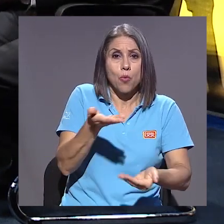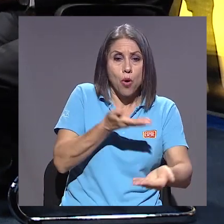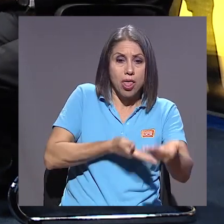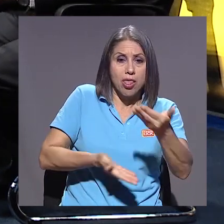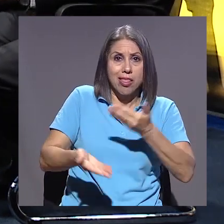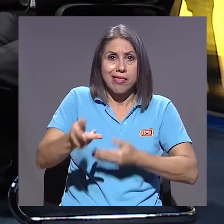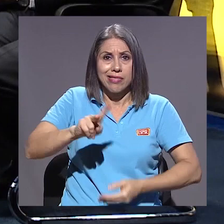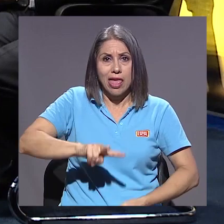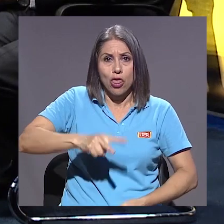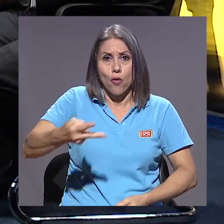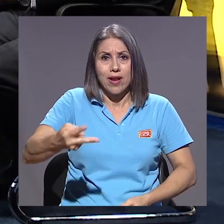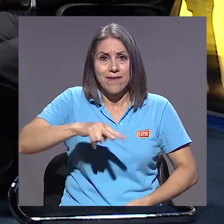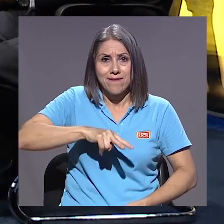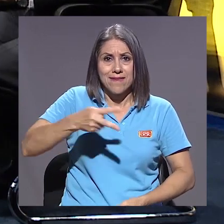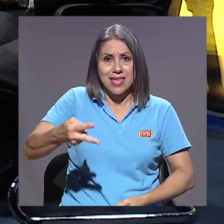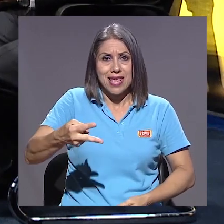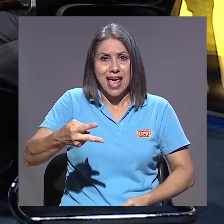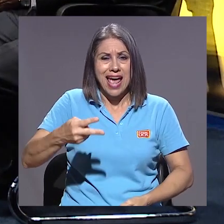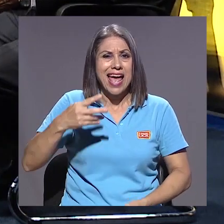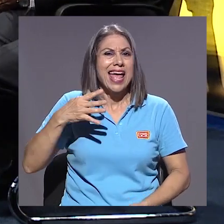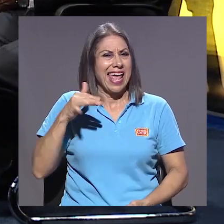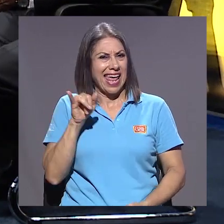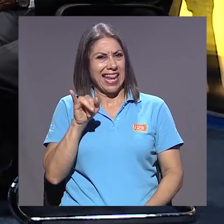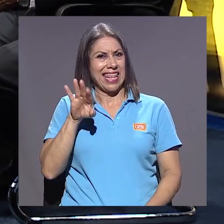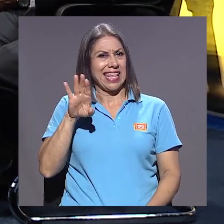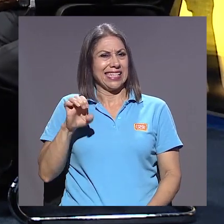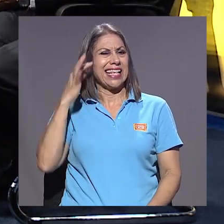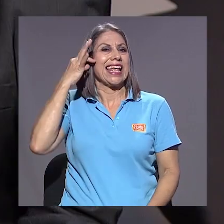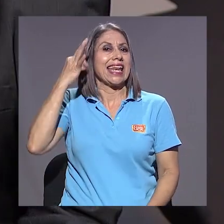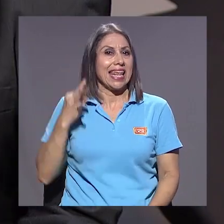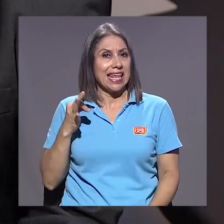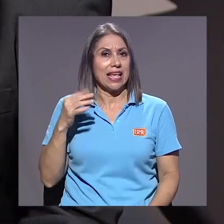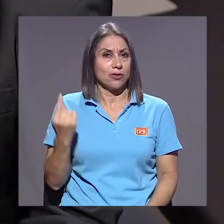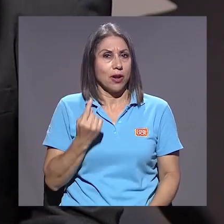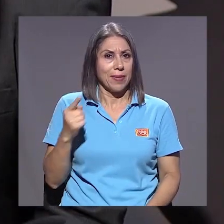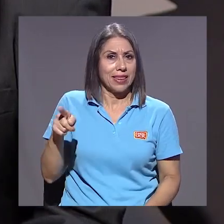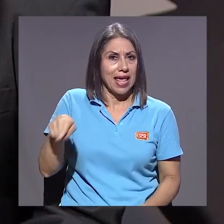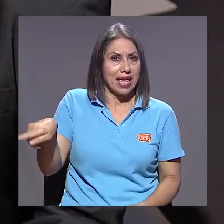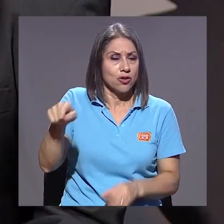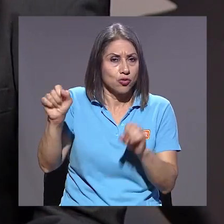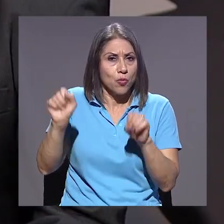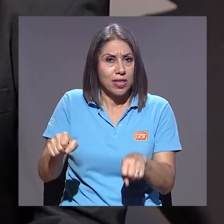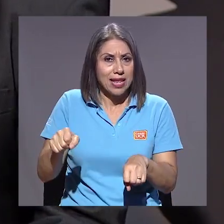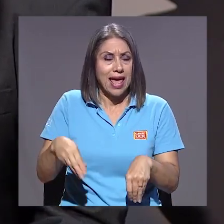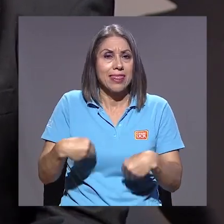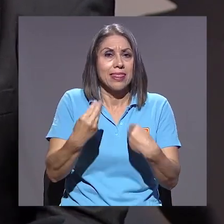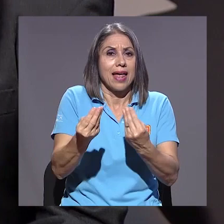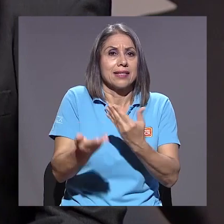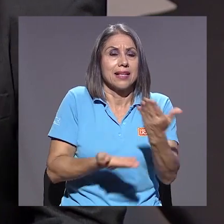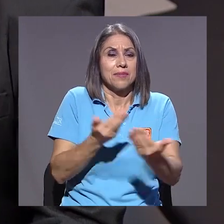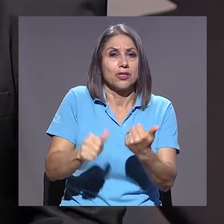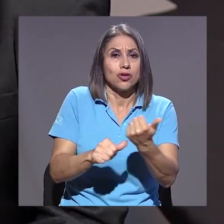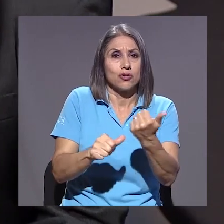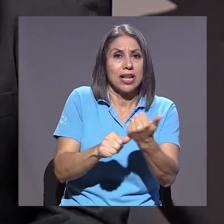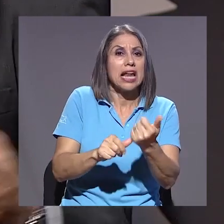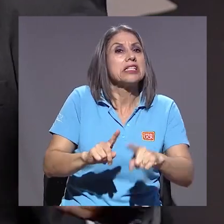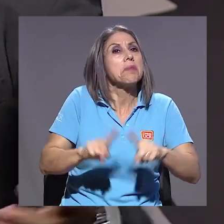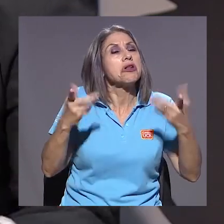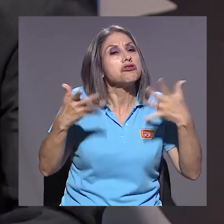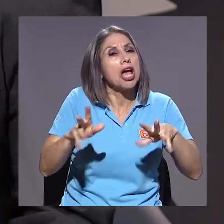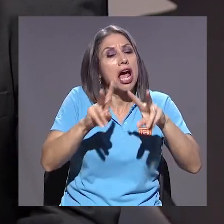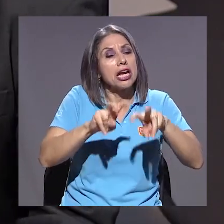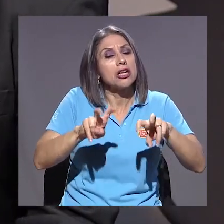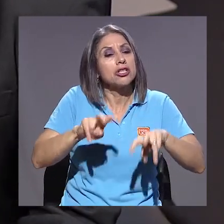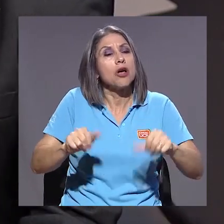el ICE consideraba que solamente ellos podían dar servicios auxiliares. El análisis de los consultores nos han dicho que puede ser